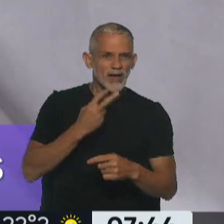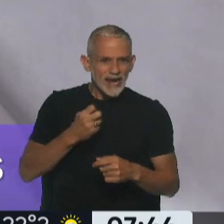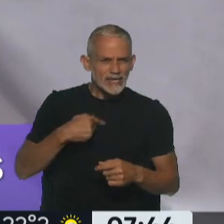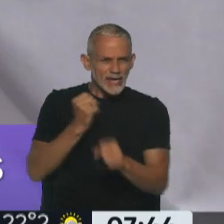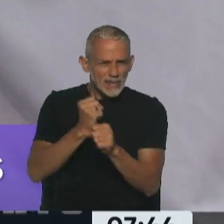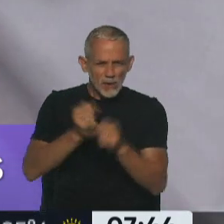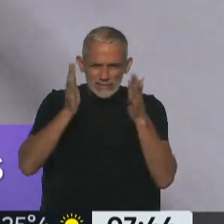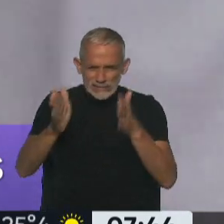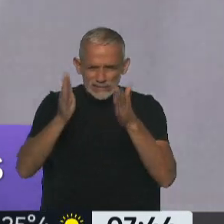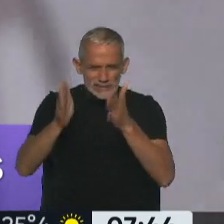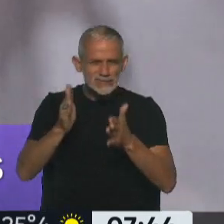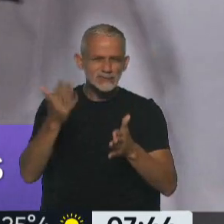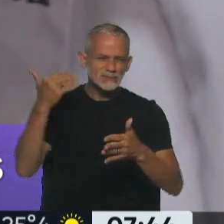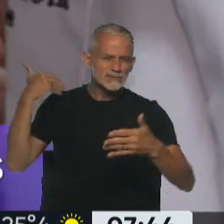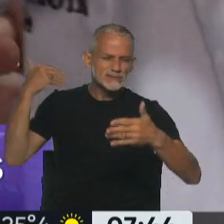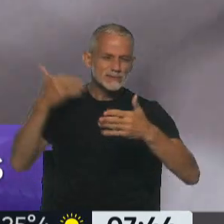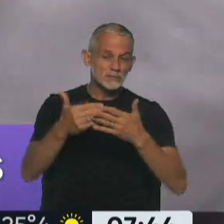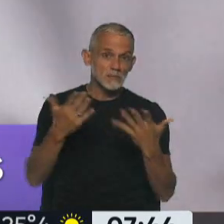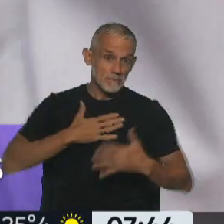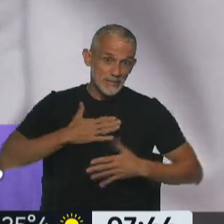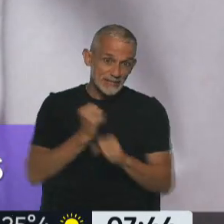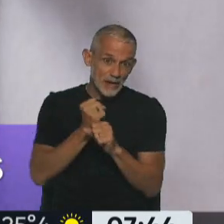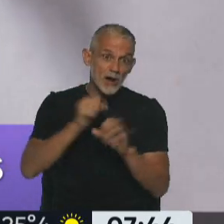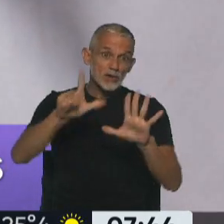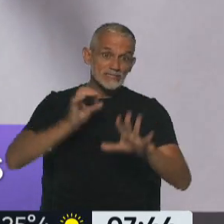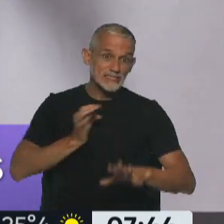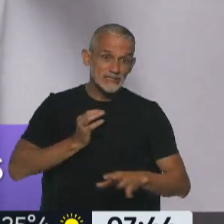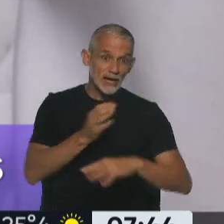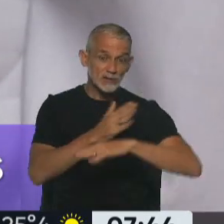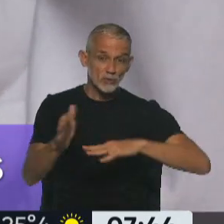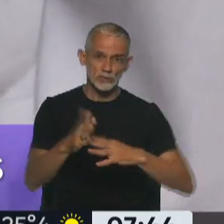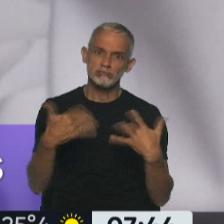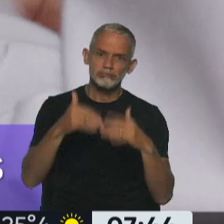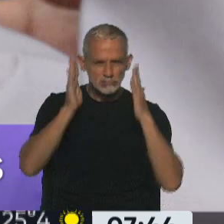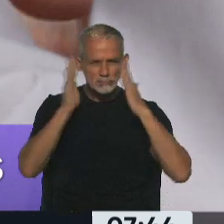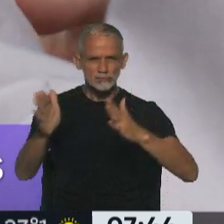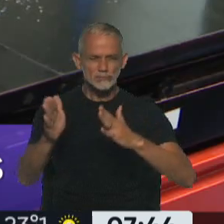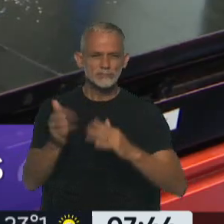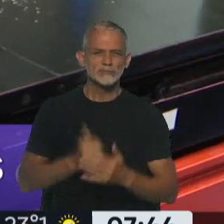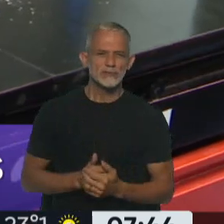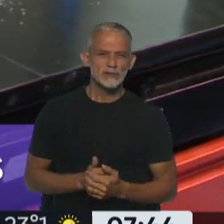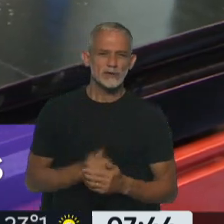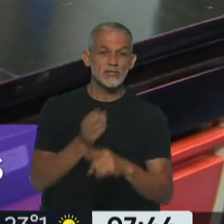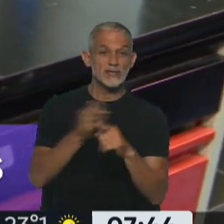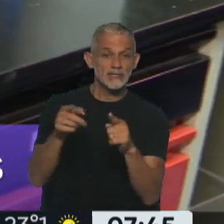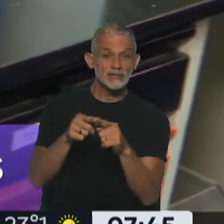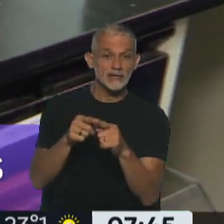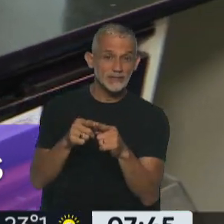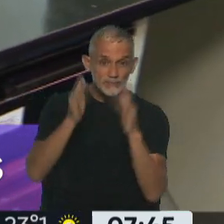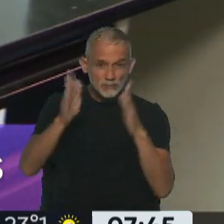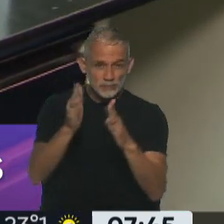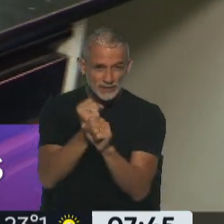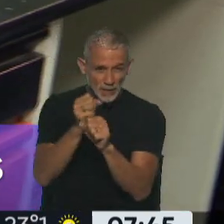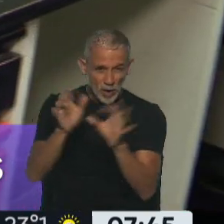nuestro trabajo de los últimos mi trabajo de los últimos 7 años está muy enfocada en este proyecto Así que sí es un montón de trabajo